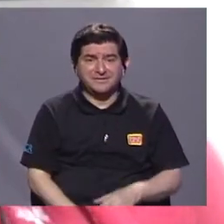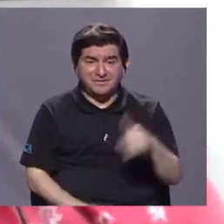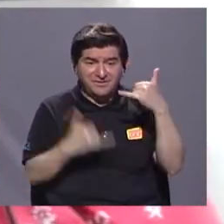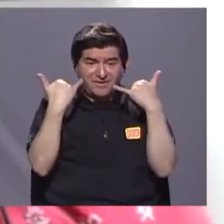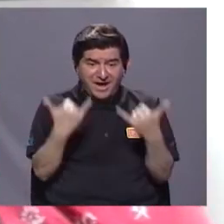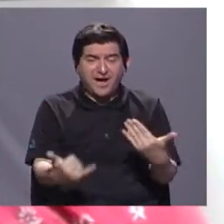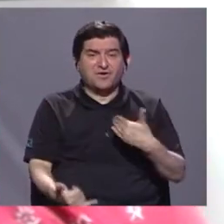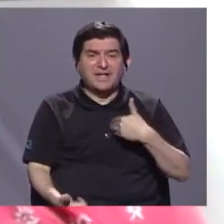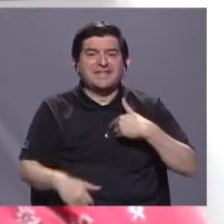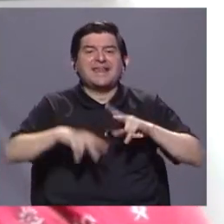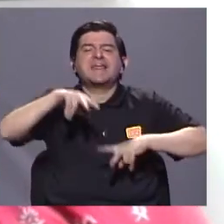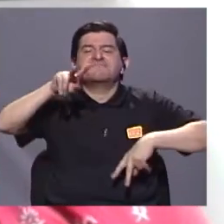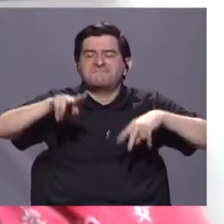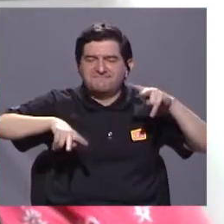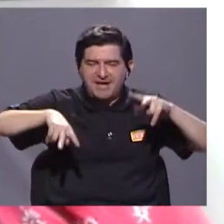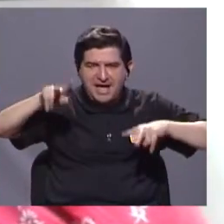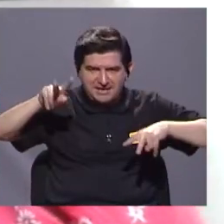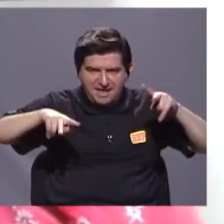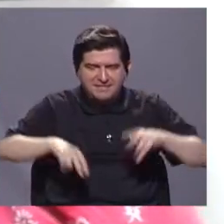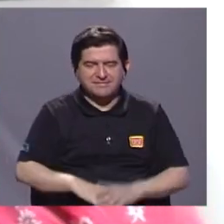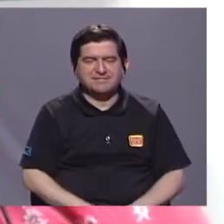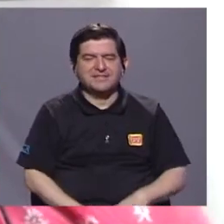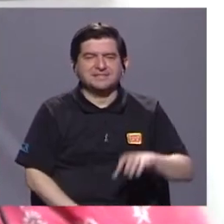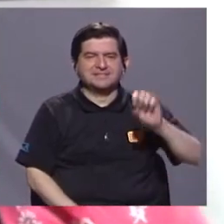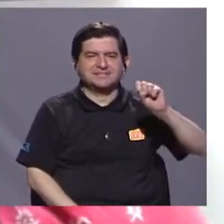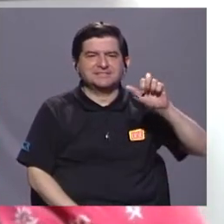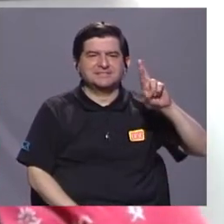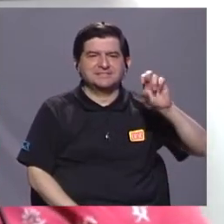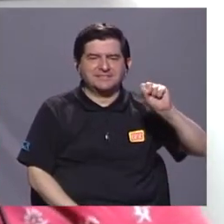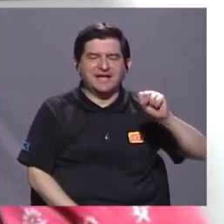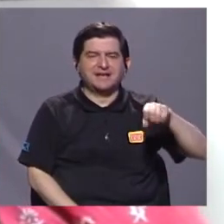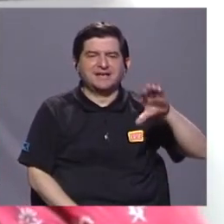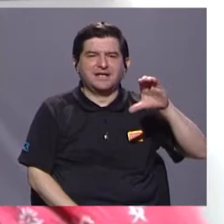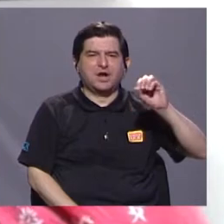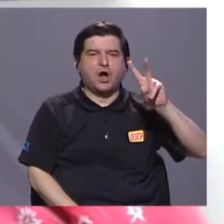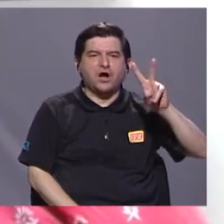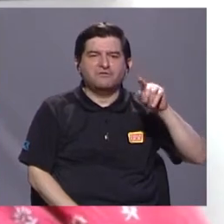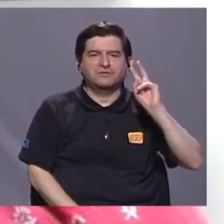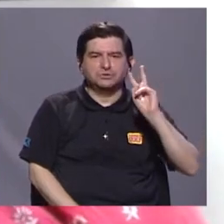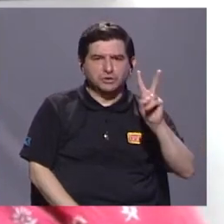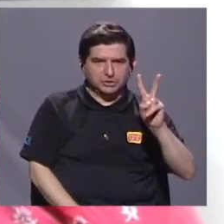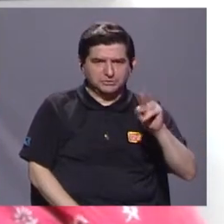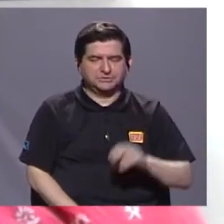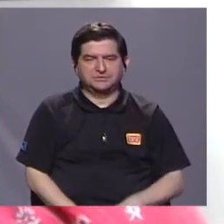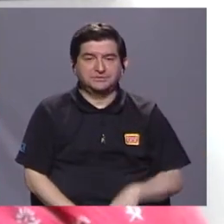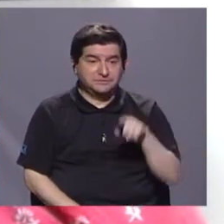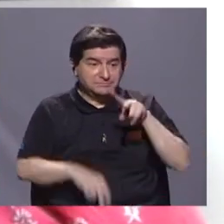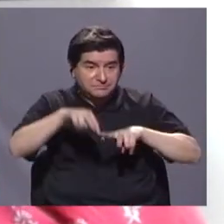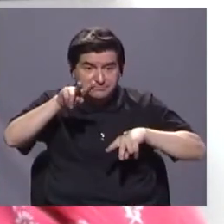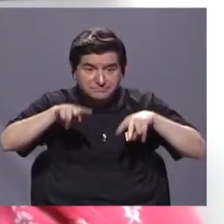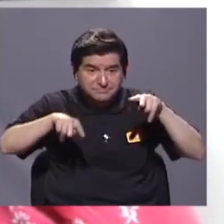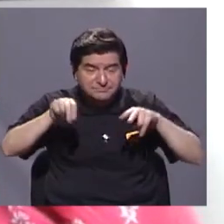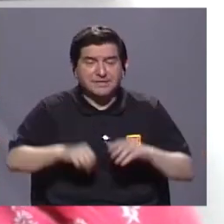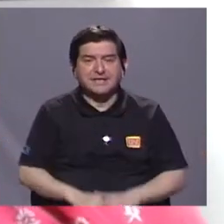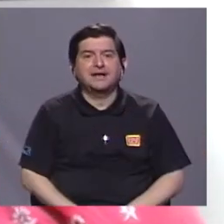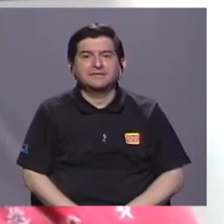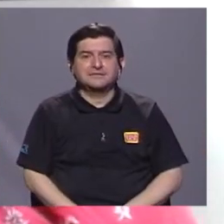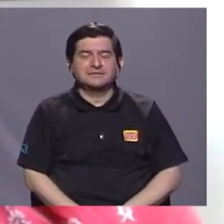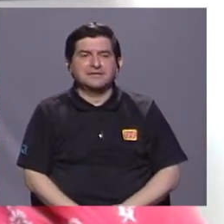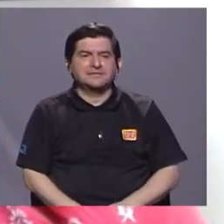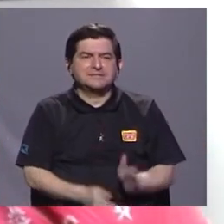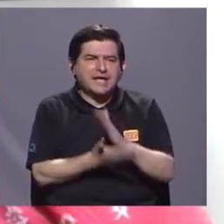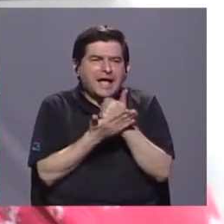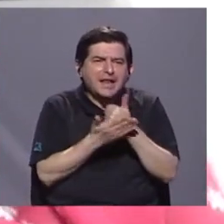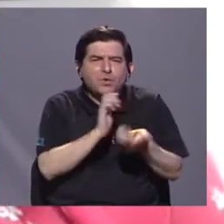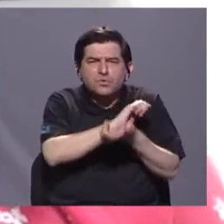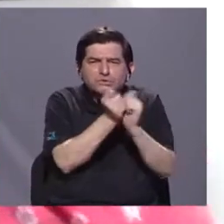ahora son variantes todavía desde el sar se v2 son virus que han acumulado mutaciones algunas de esas